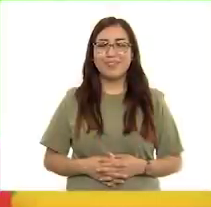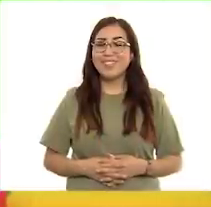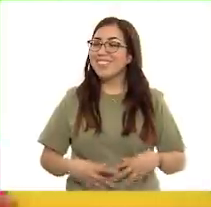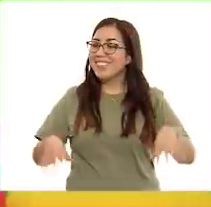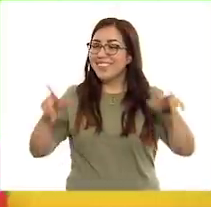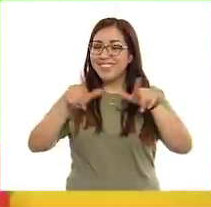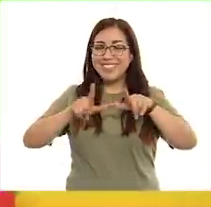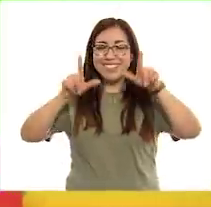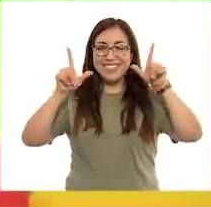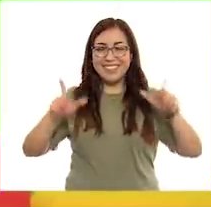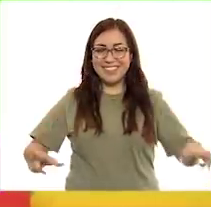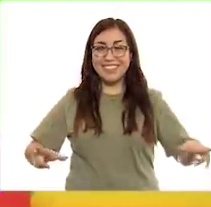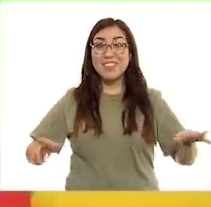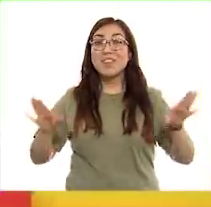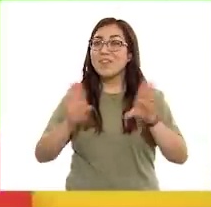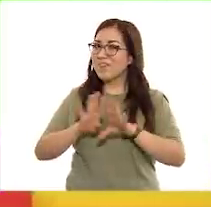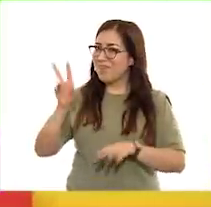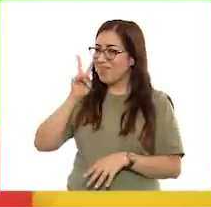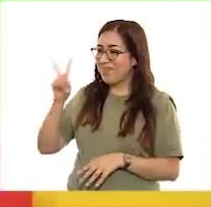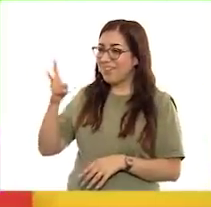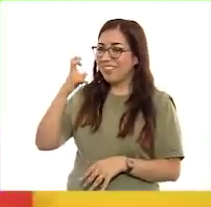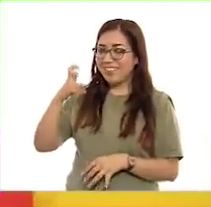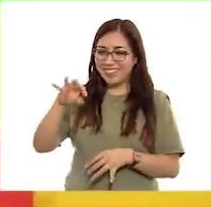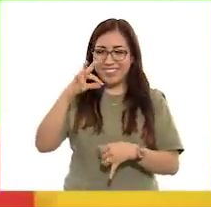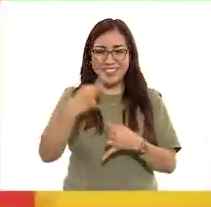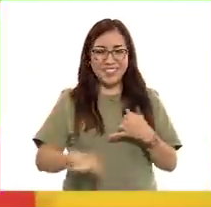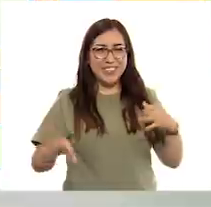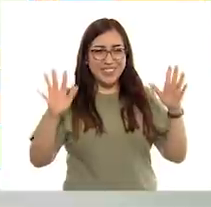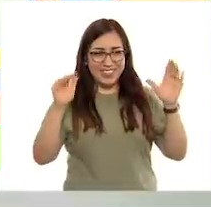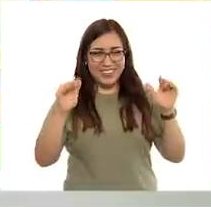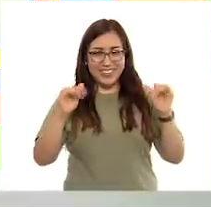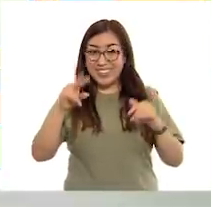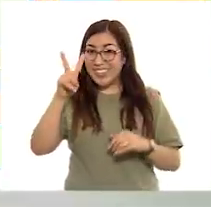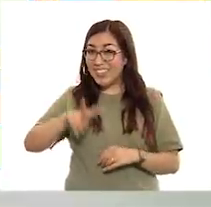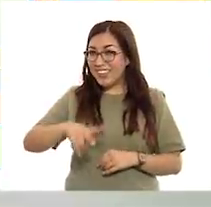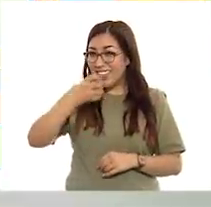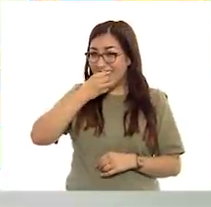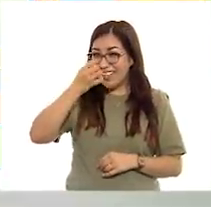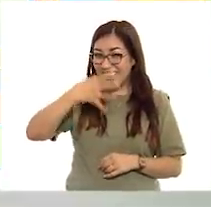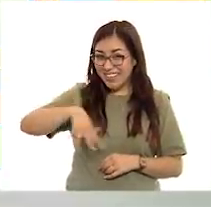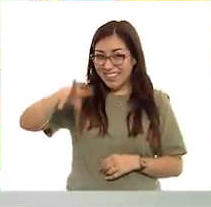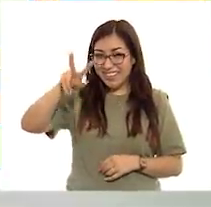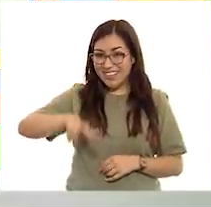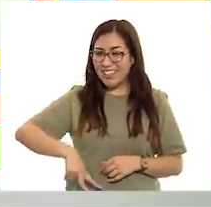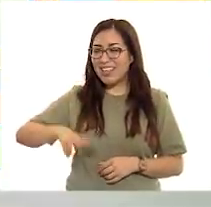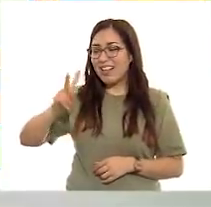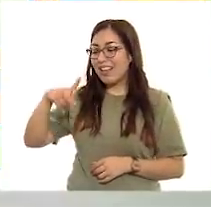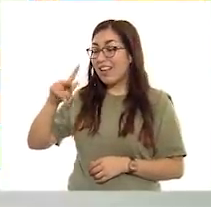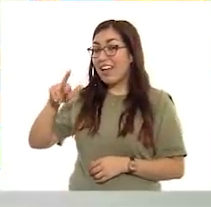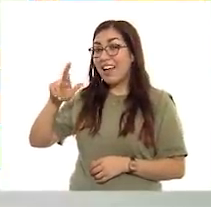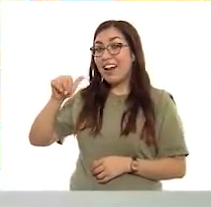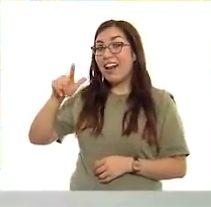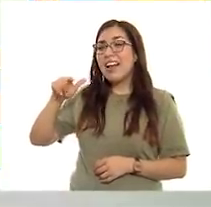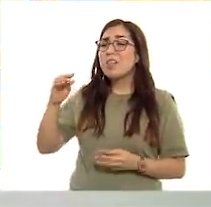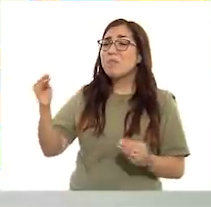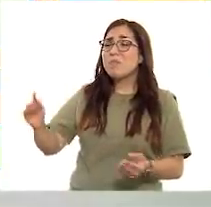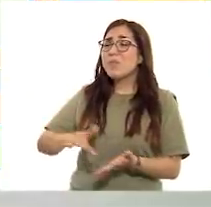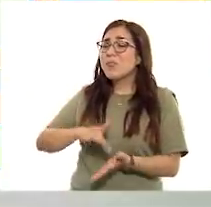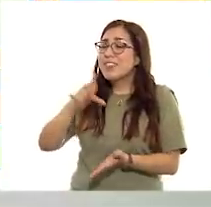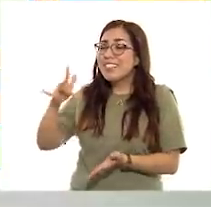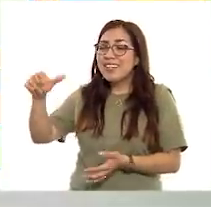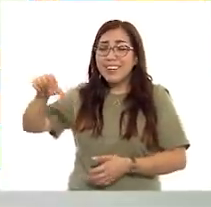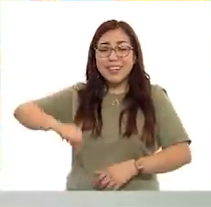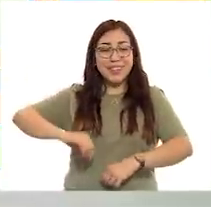¡Listo! ¿Qué tal les pareció esta despedida? Estuvo increíble, ¿verdad? Carla, muchísimas gracias por haber estado